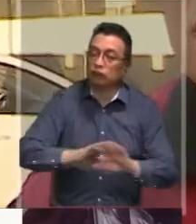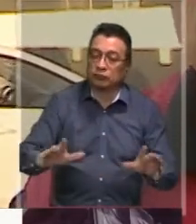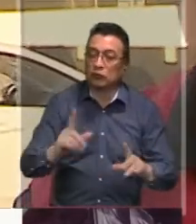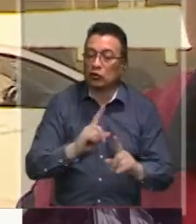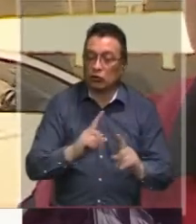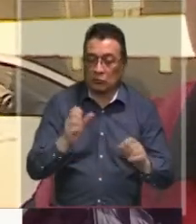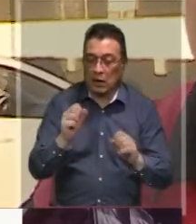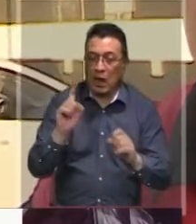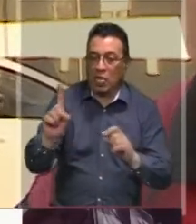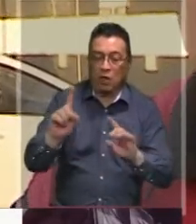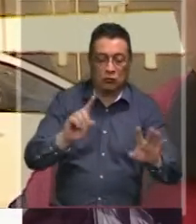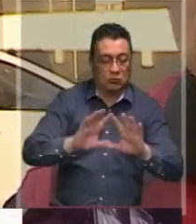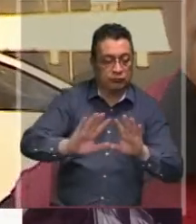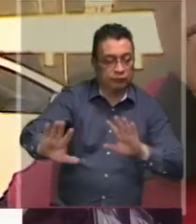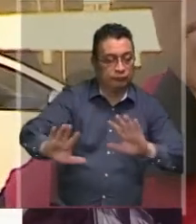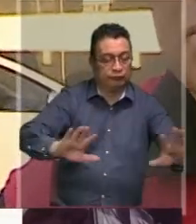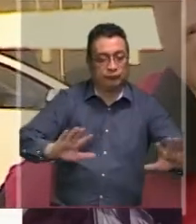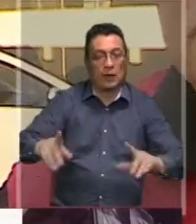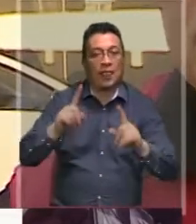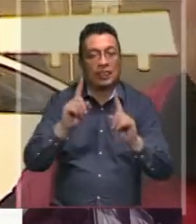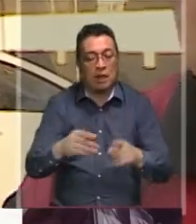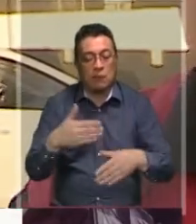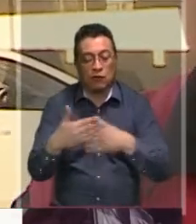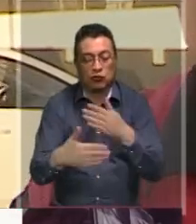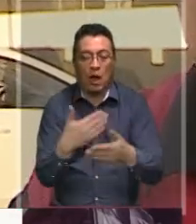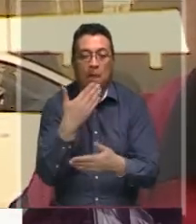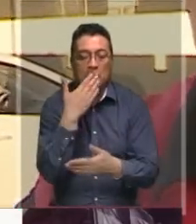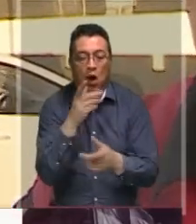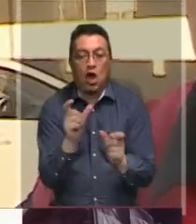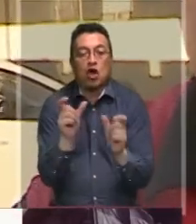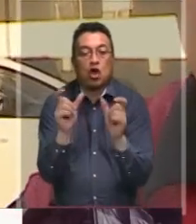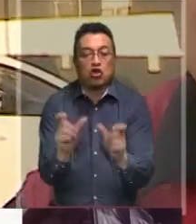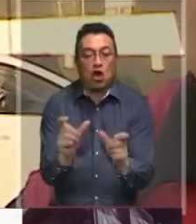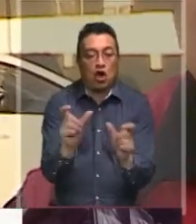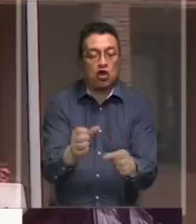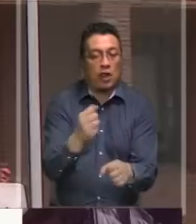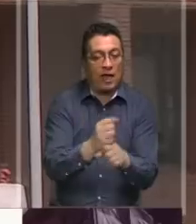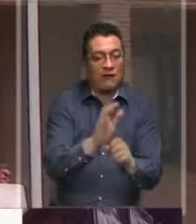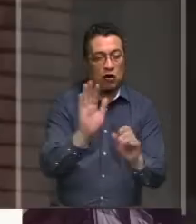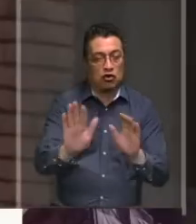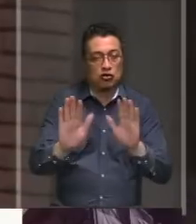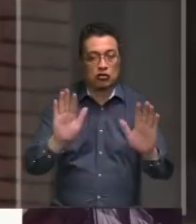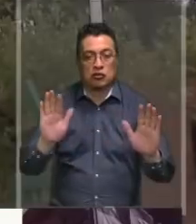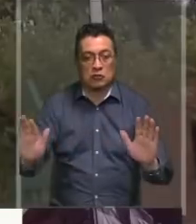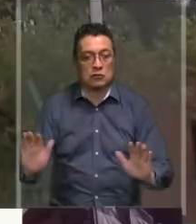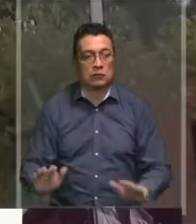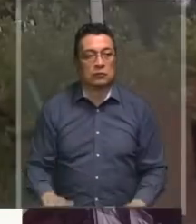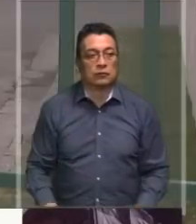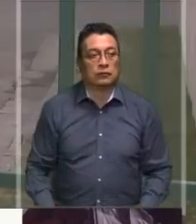pastelero a tus pasteles. O sea, siempre funciona mejor con un control sobre cada labor específica.